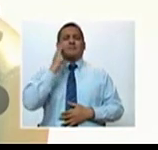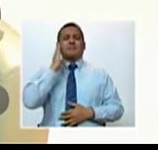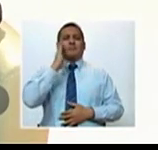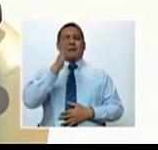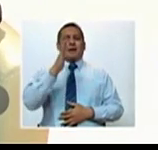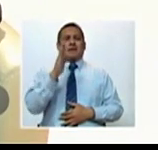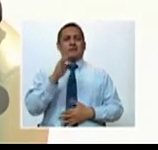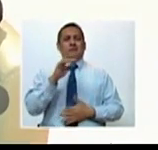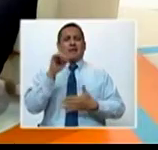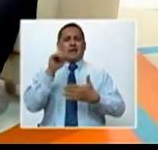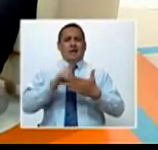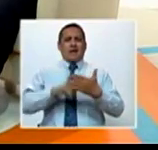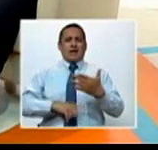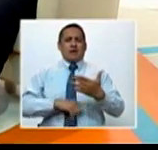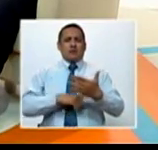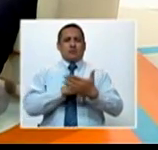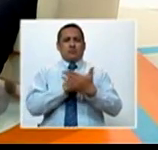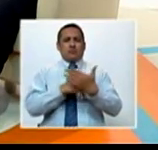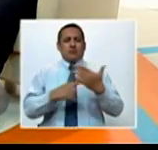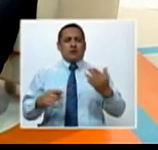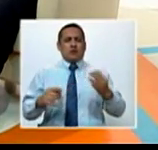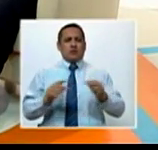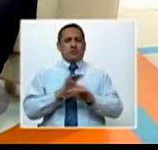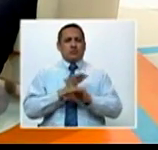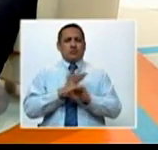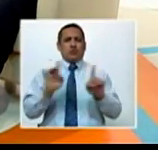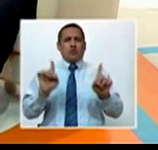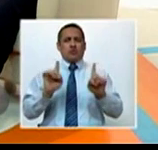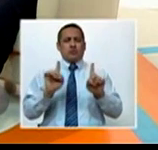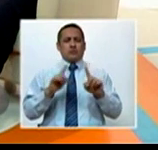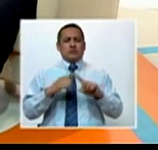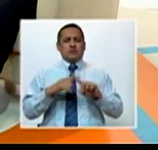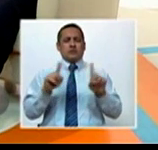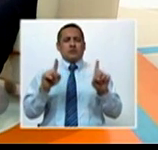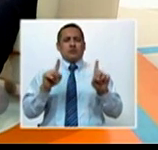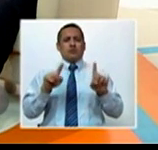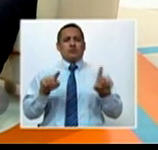dispone y se pronuncia sobre el fondo del asunto, sino